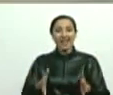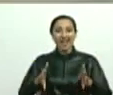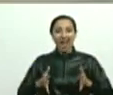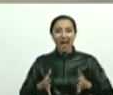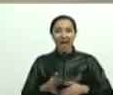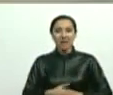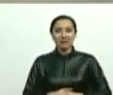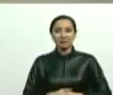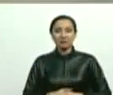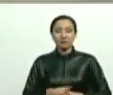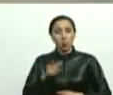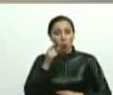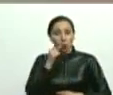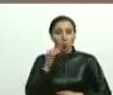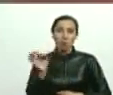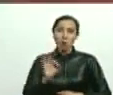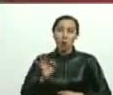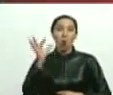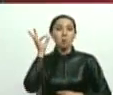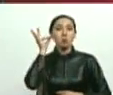la que gane,